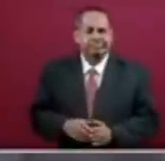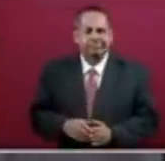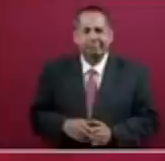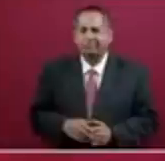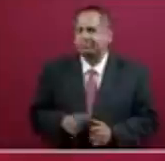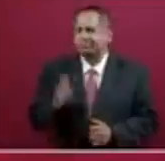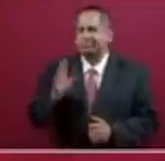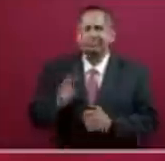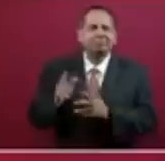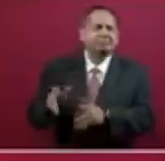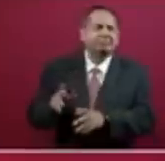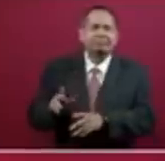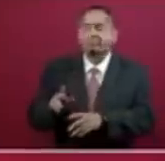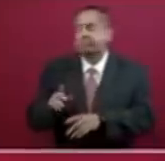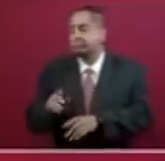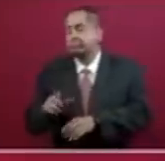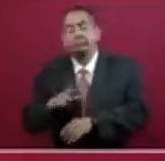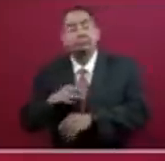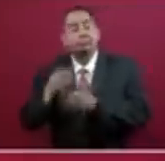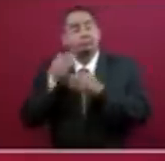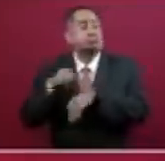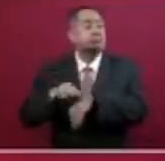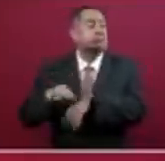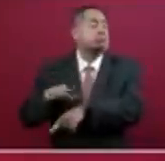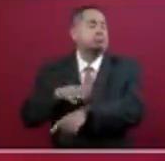como algo testimonial.